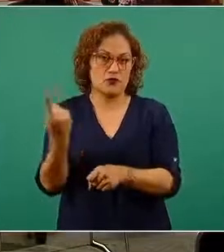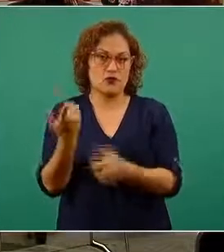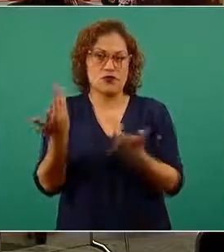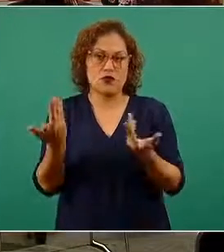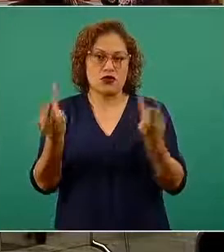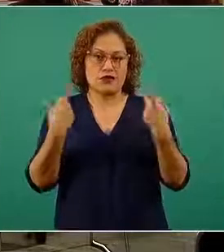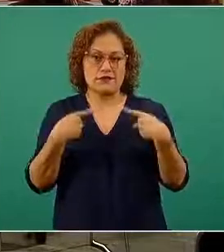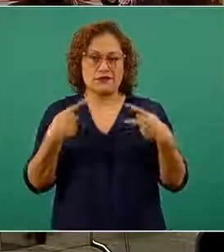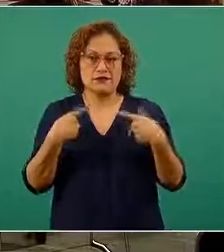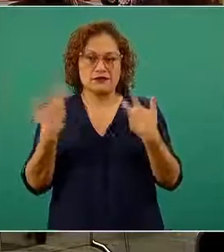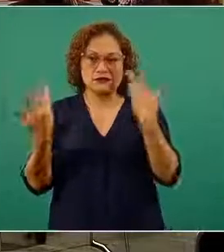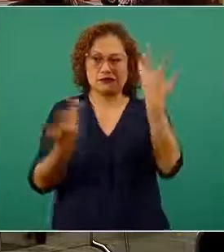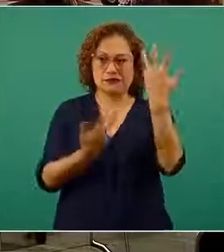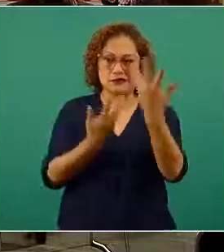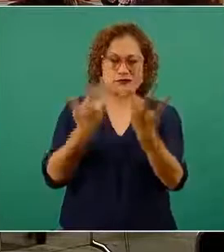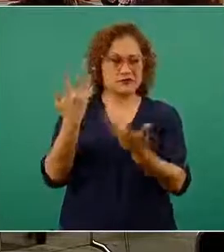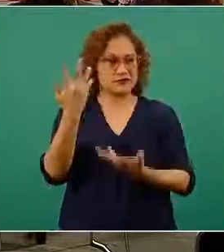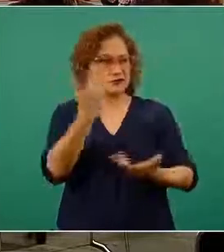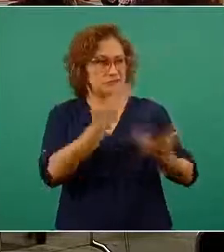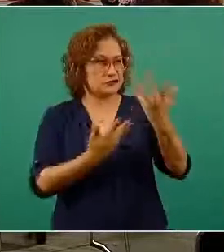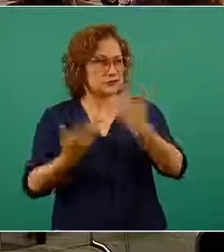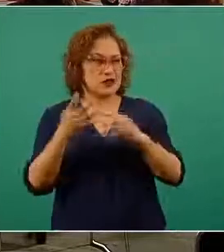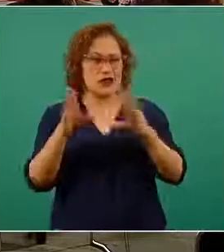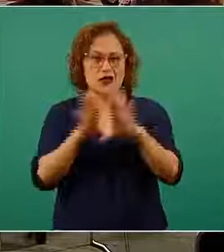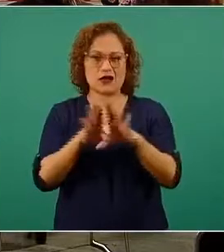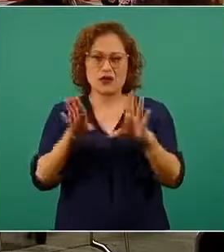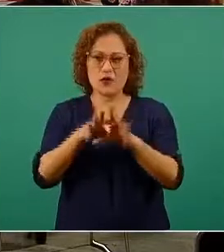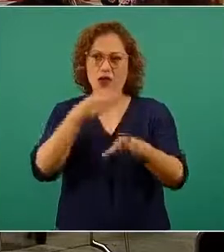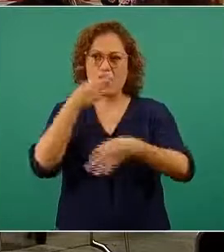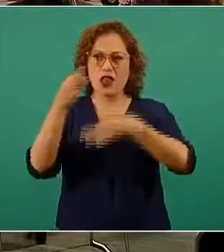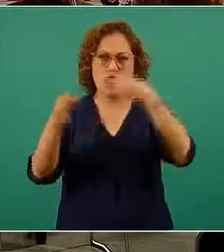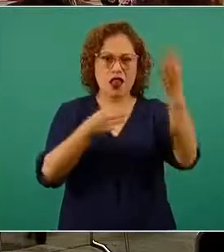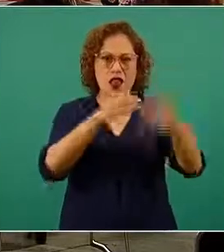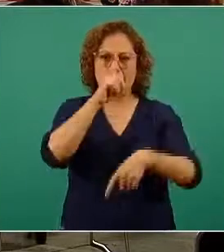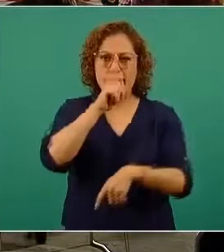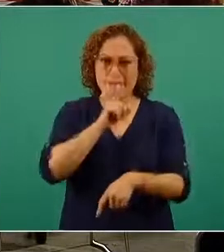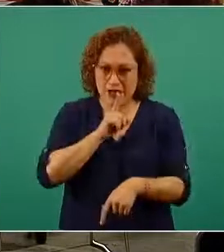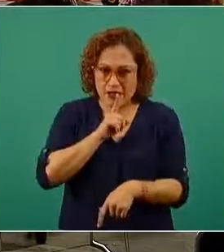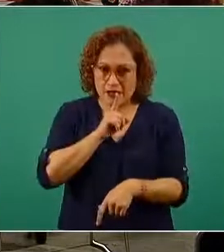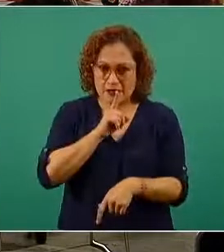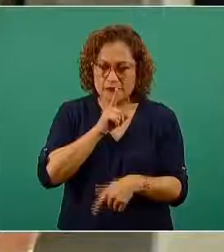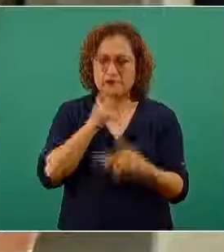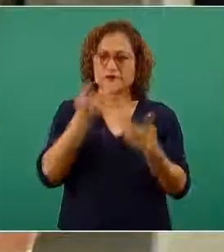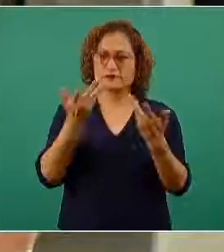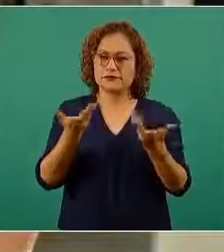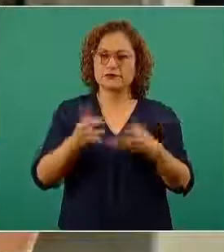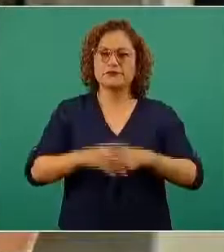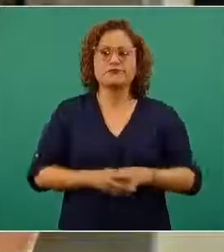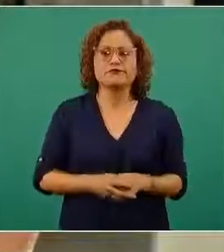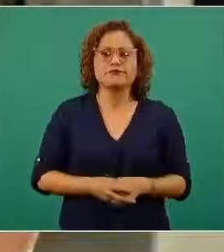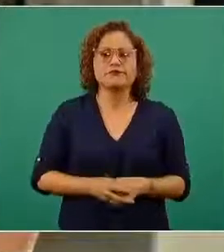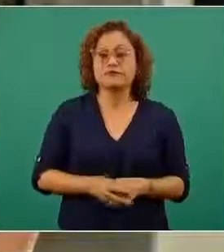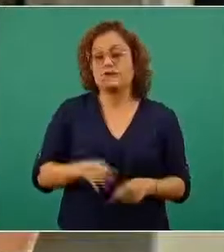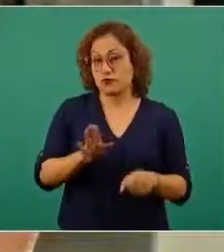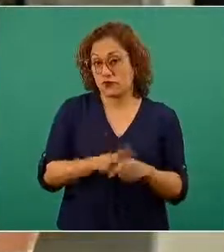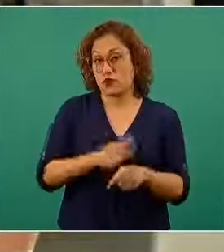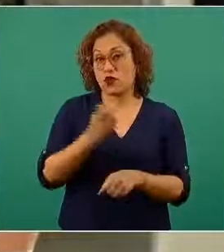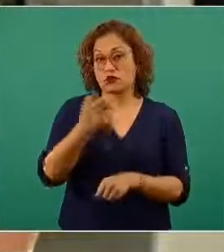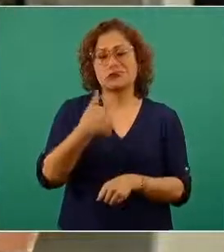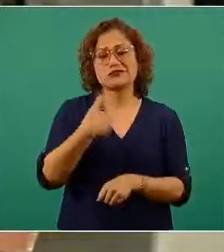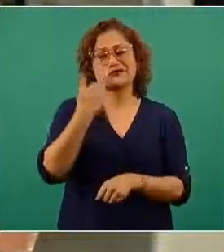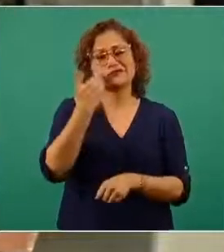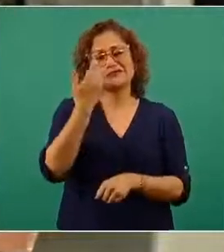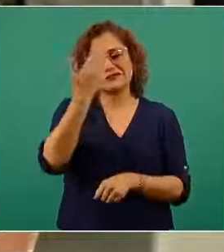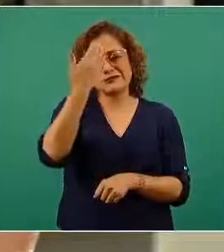las fake news de muchos medios de comunicación que divulgan información falsa. En ese sentido, quisiera